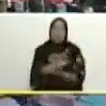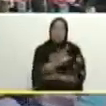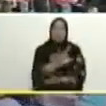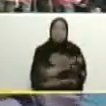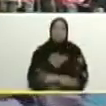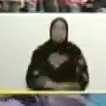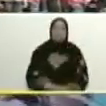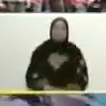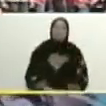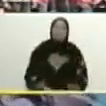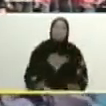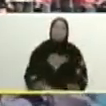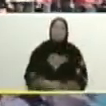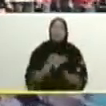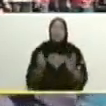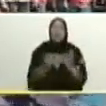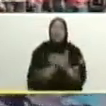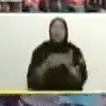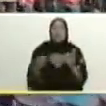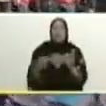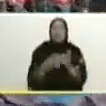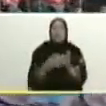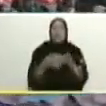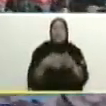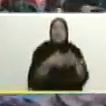el golpe de Estado de la oligarquía.